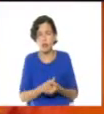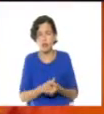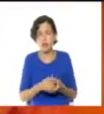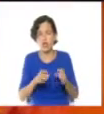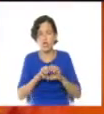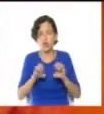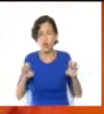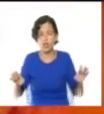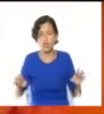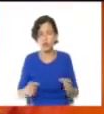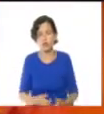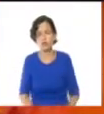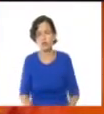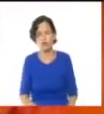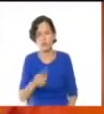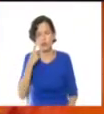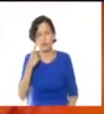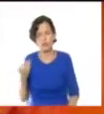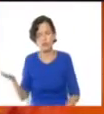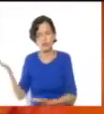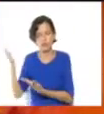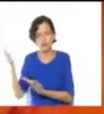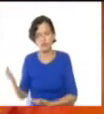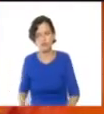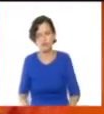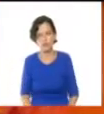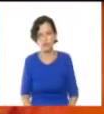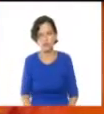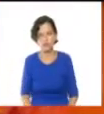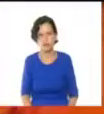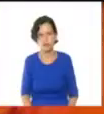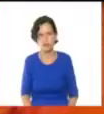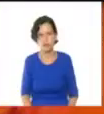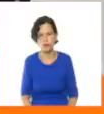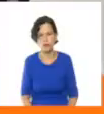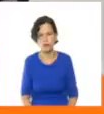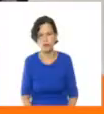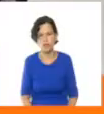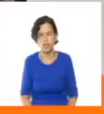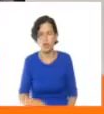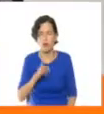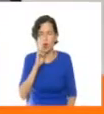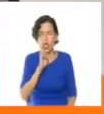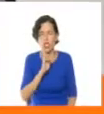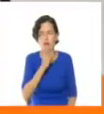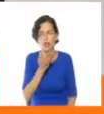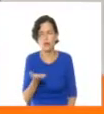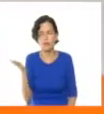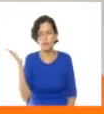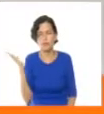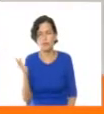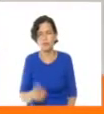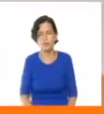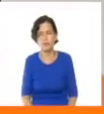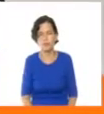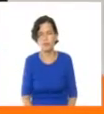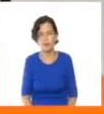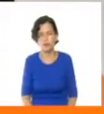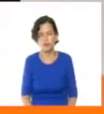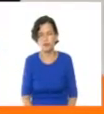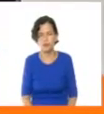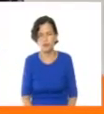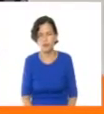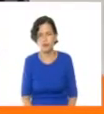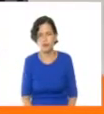con imágenes e ilustraciones totalmente educativas. Fíjense, nuestros